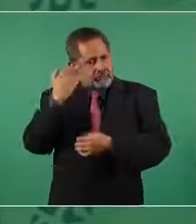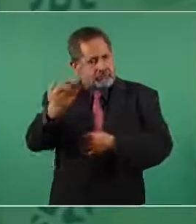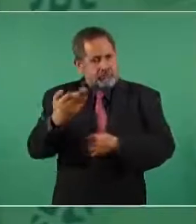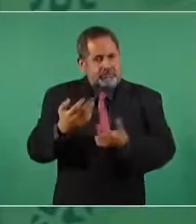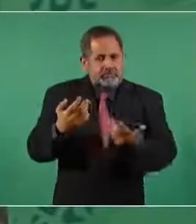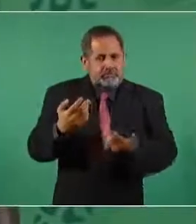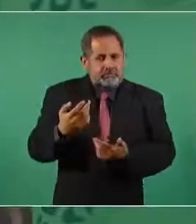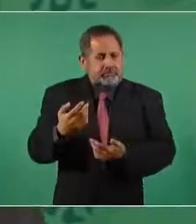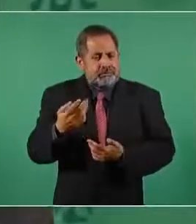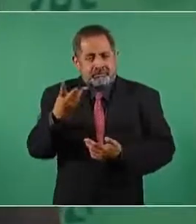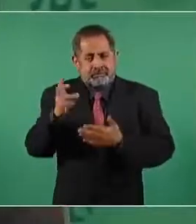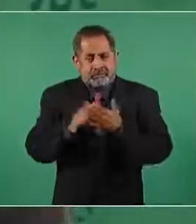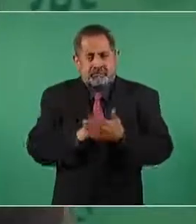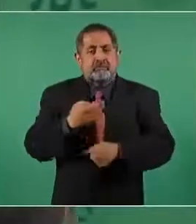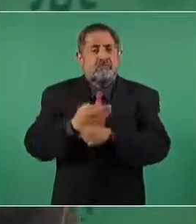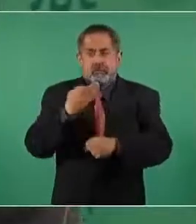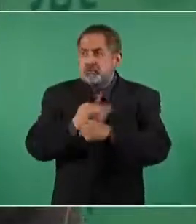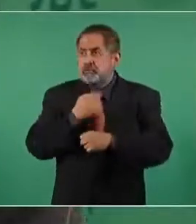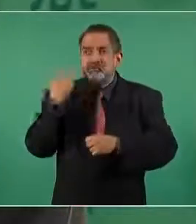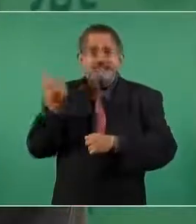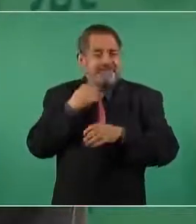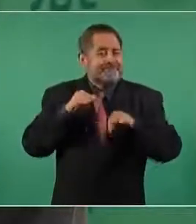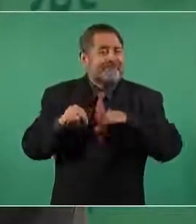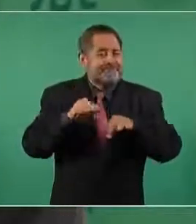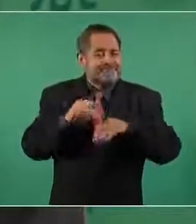Hay un problema de